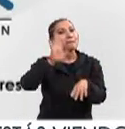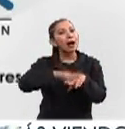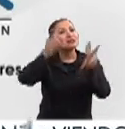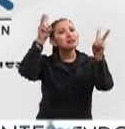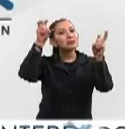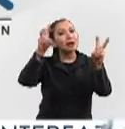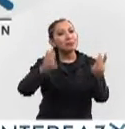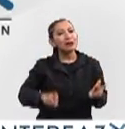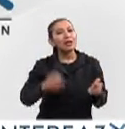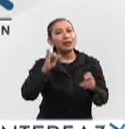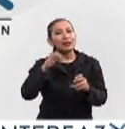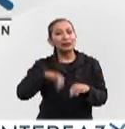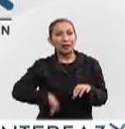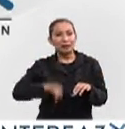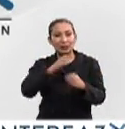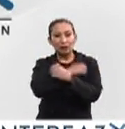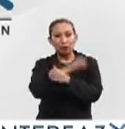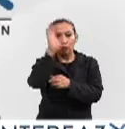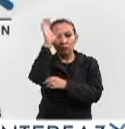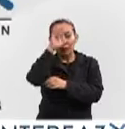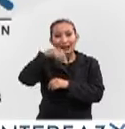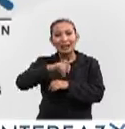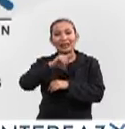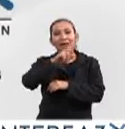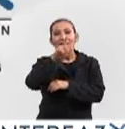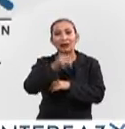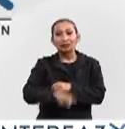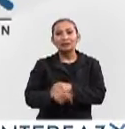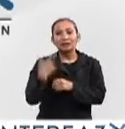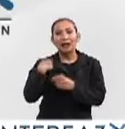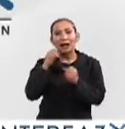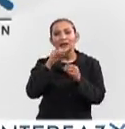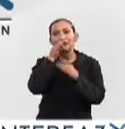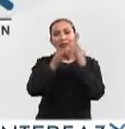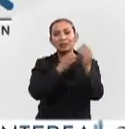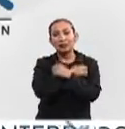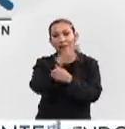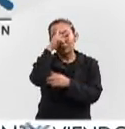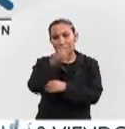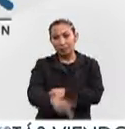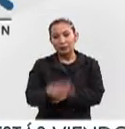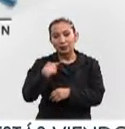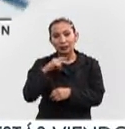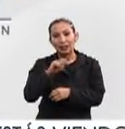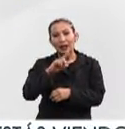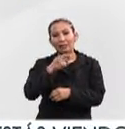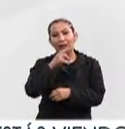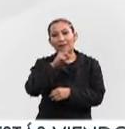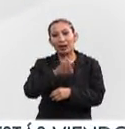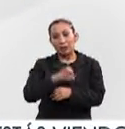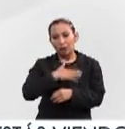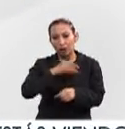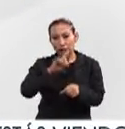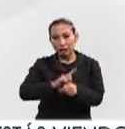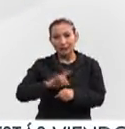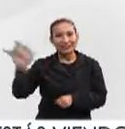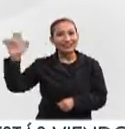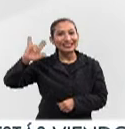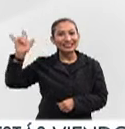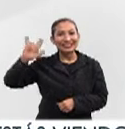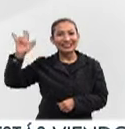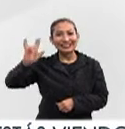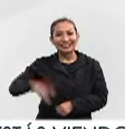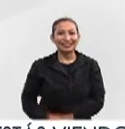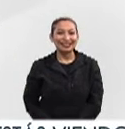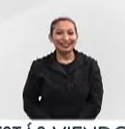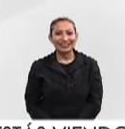más temas de interés educativo y cultural aquí en Interfaz de la Agencia Informativa de Educación de México de Televisión Educativa. Muy buenos días.